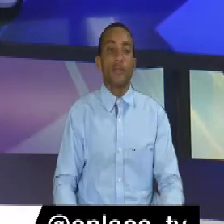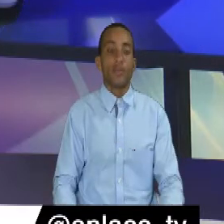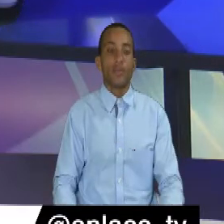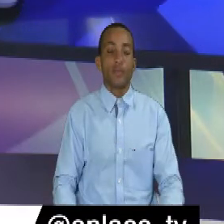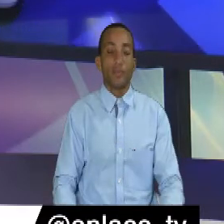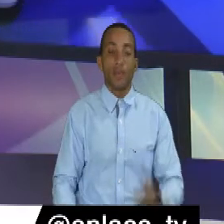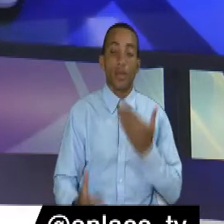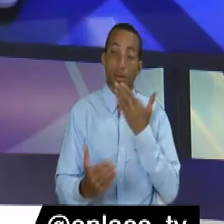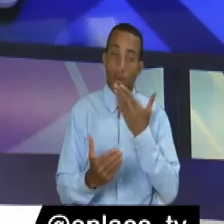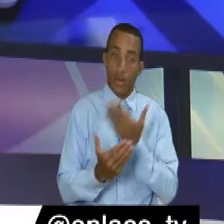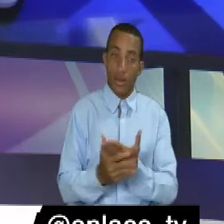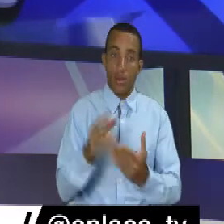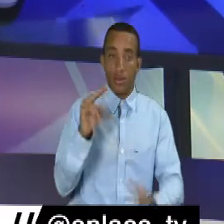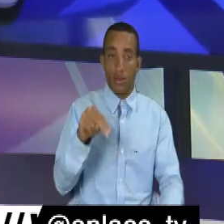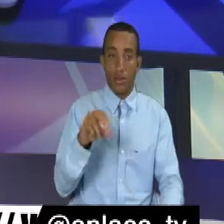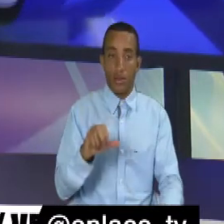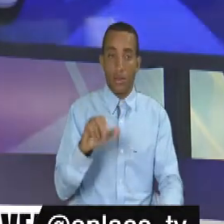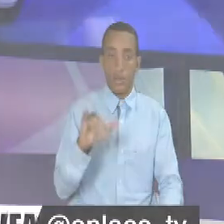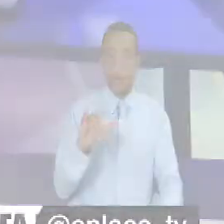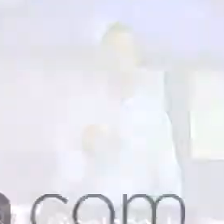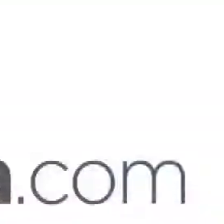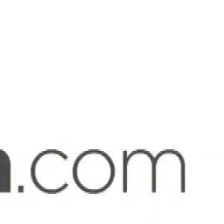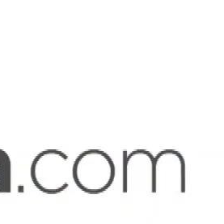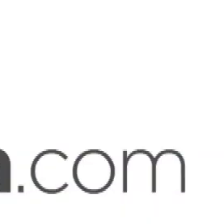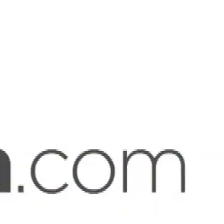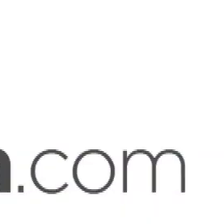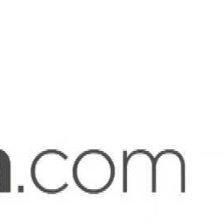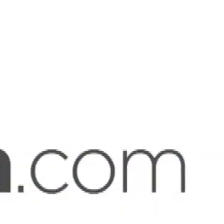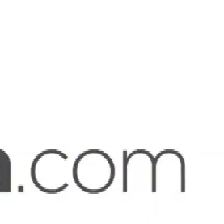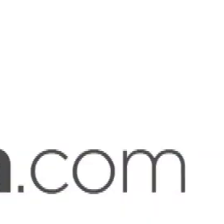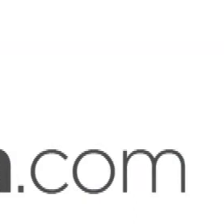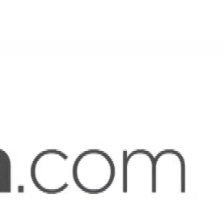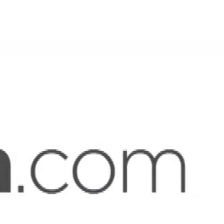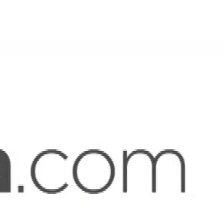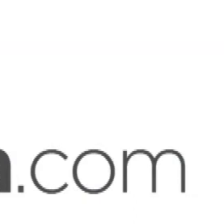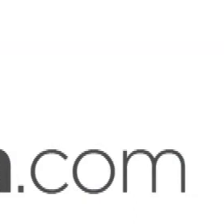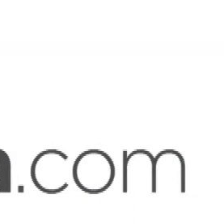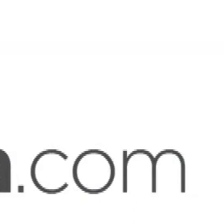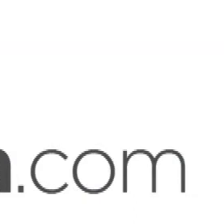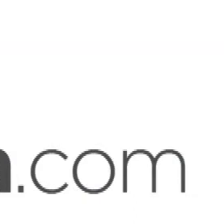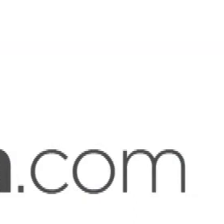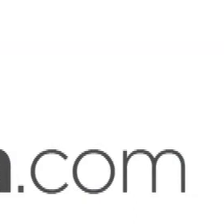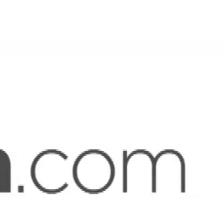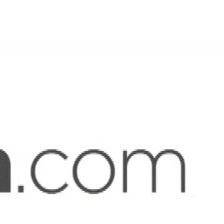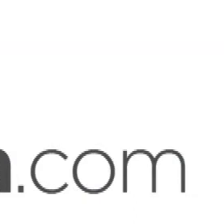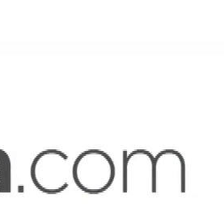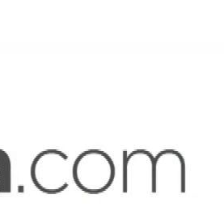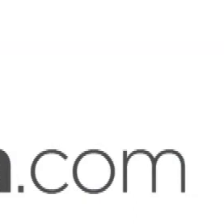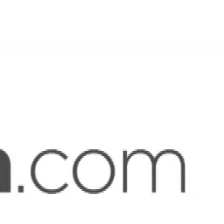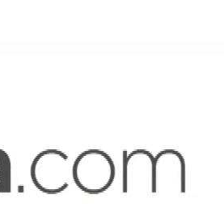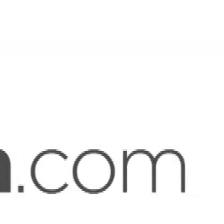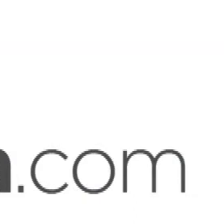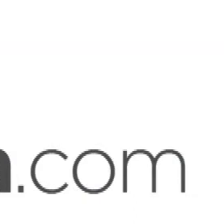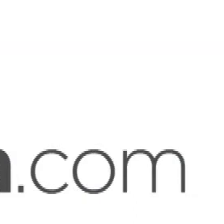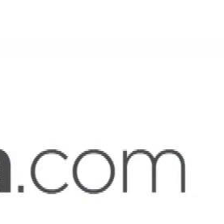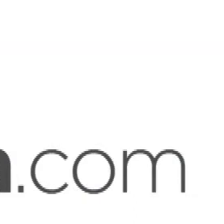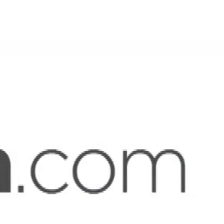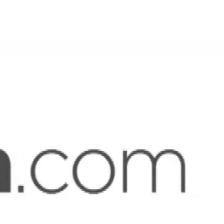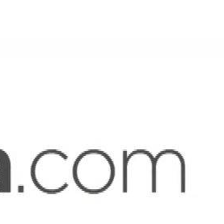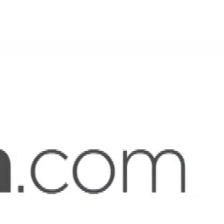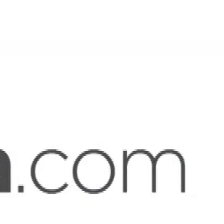Gracias, Neila, por su información. La oferta más completa de inmuebles de la región está a su alcance en Alianza Inmobiliaria, líder en la prestación de